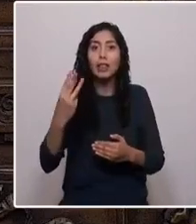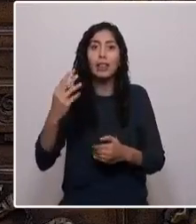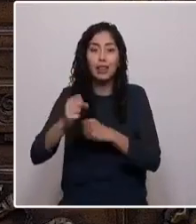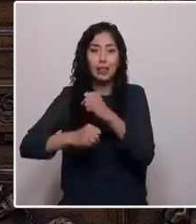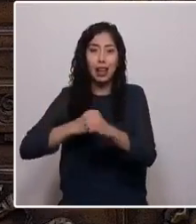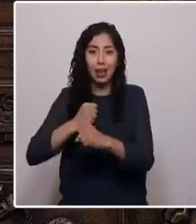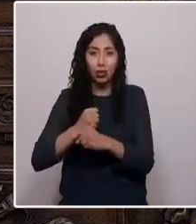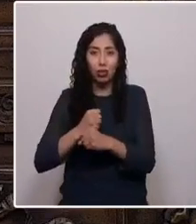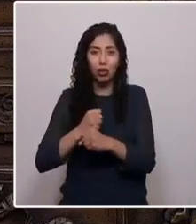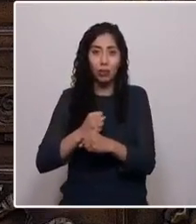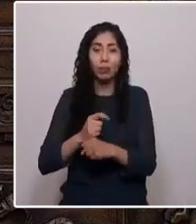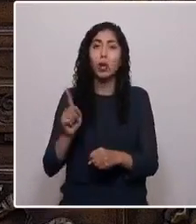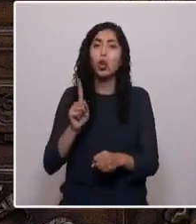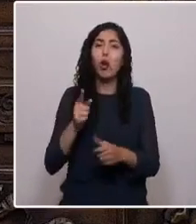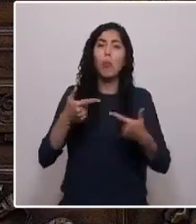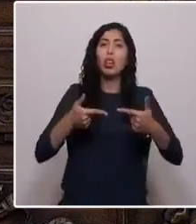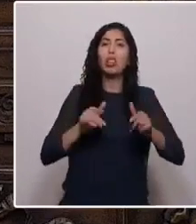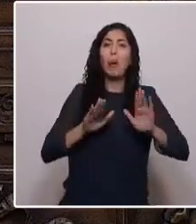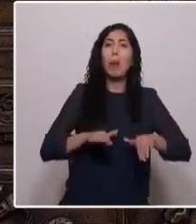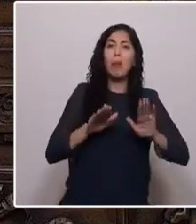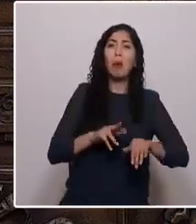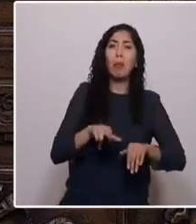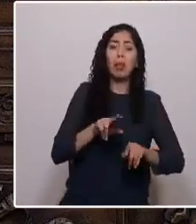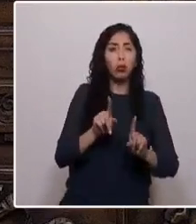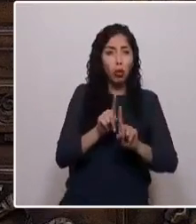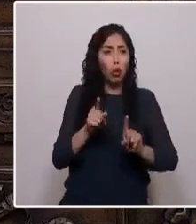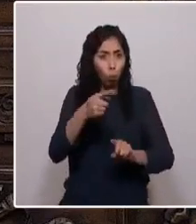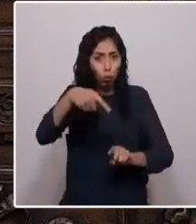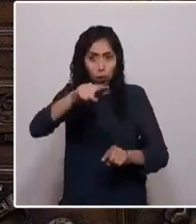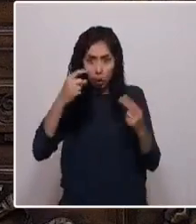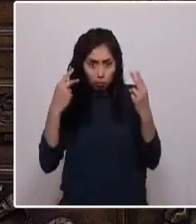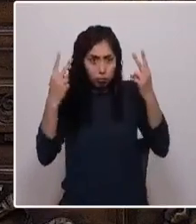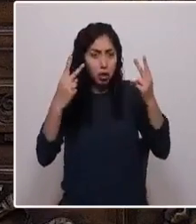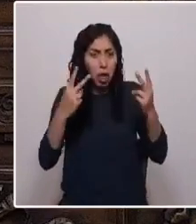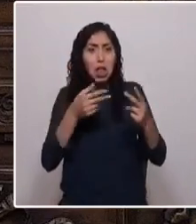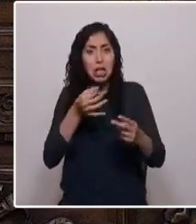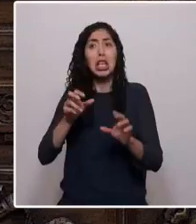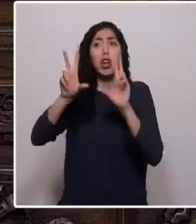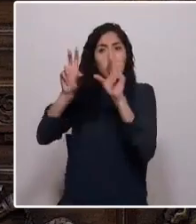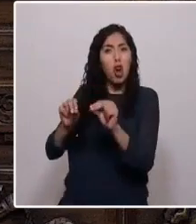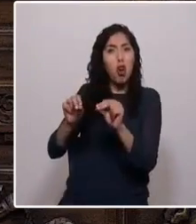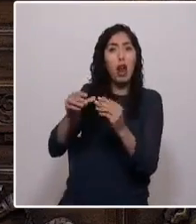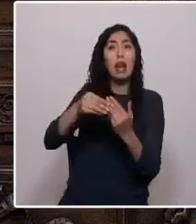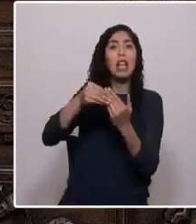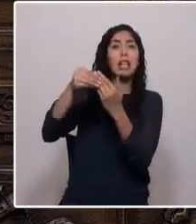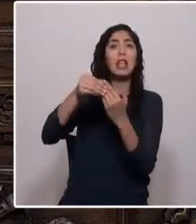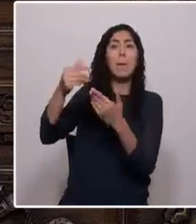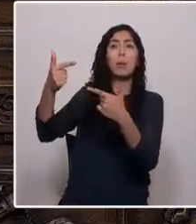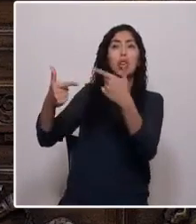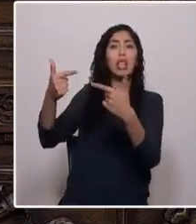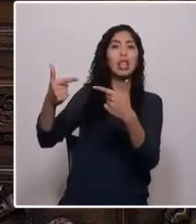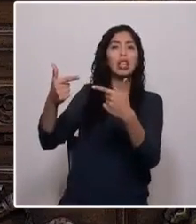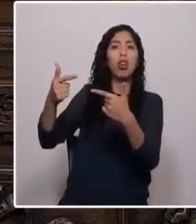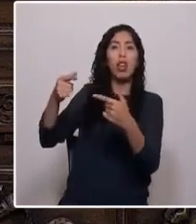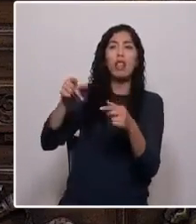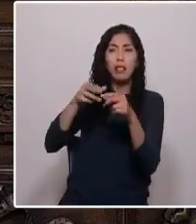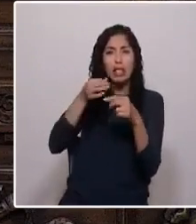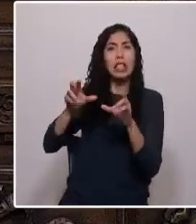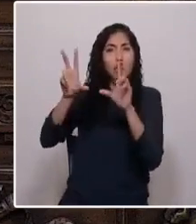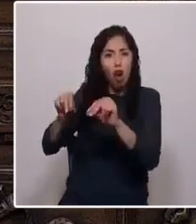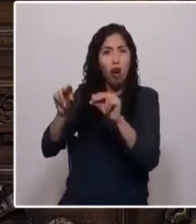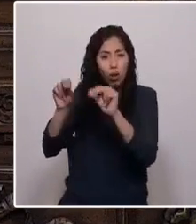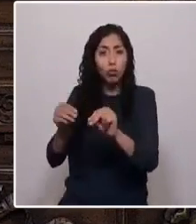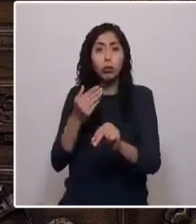actuales. Atrévanse a decir que no a los líderes políticos que vienen han hecho su pega capturando especialmente a los